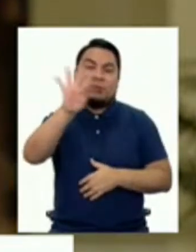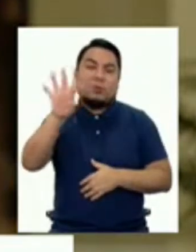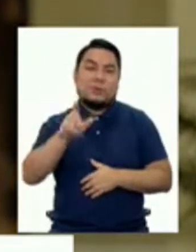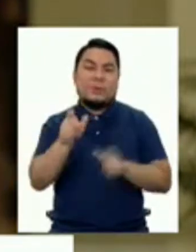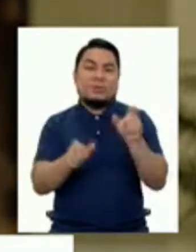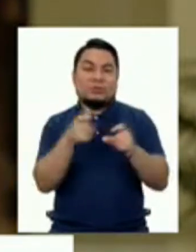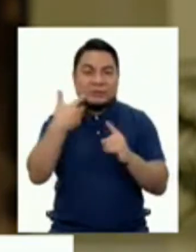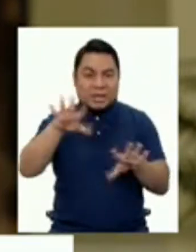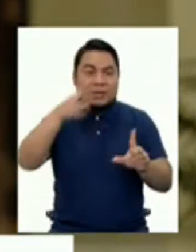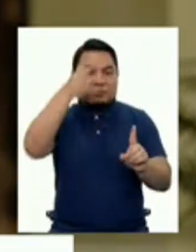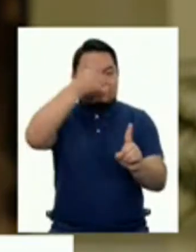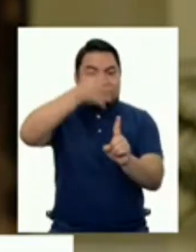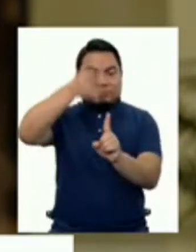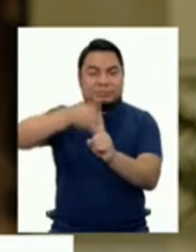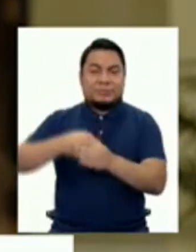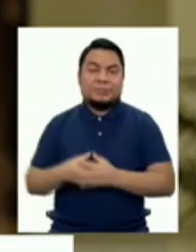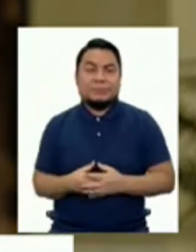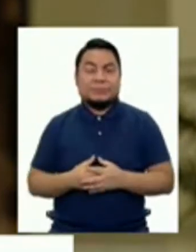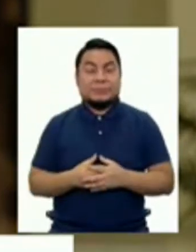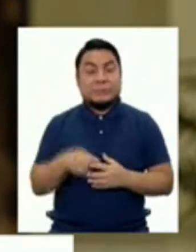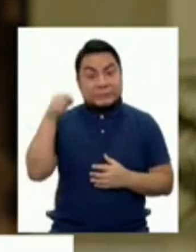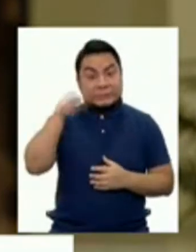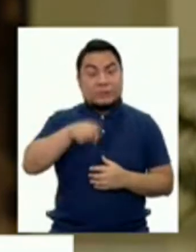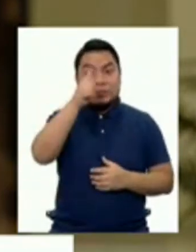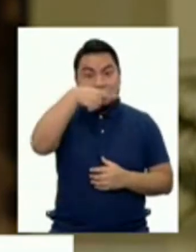1,661,324. De ese